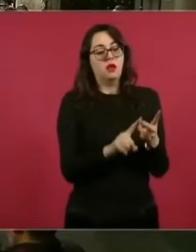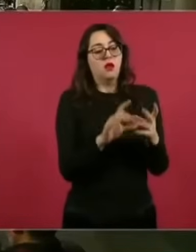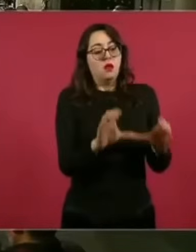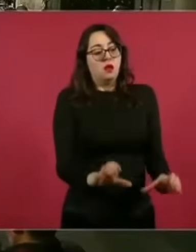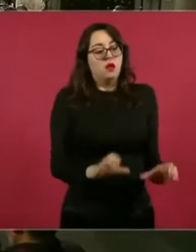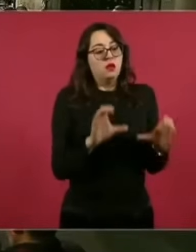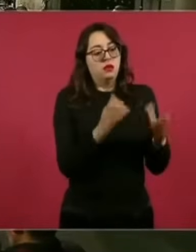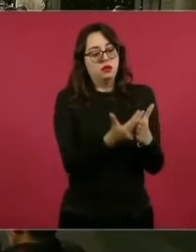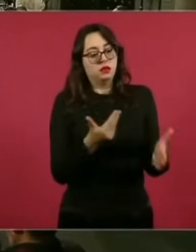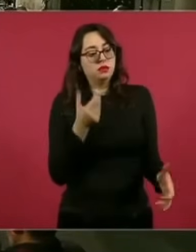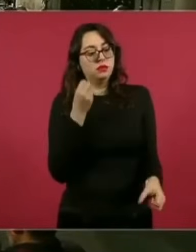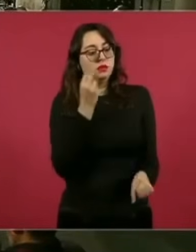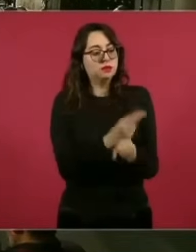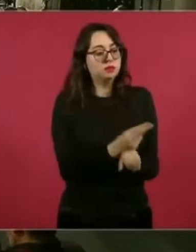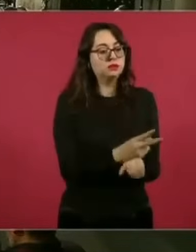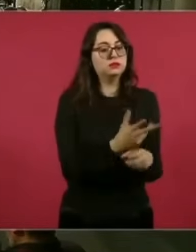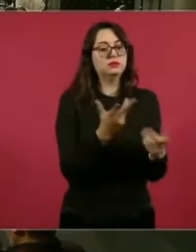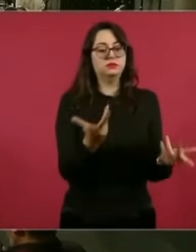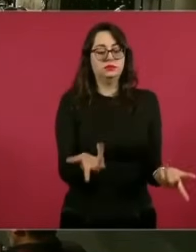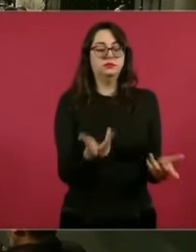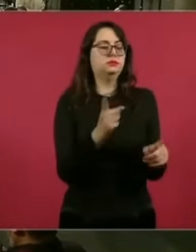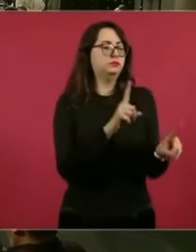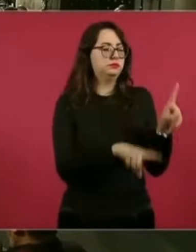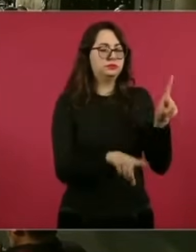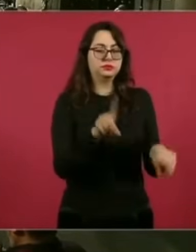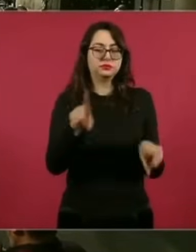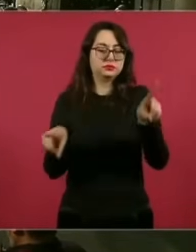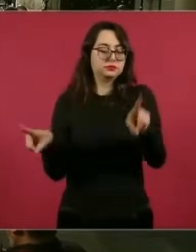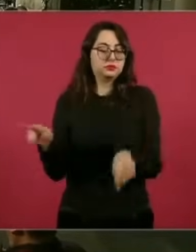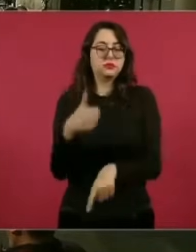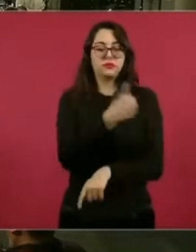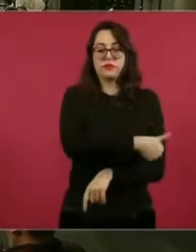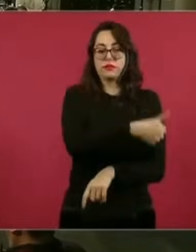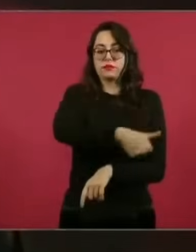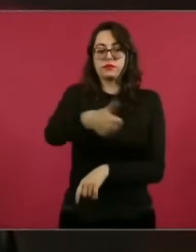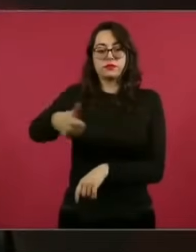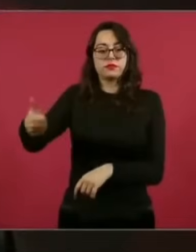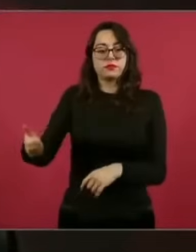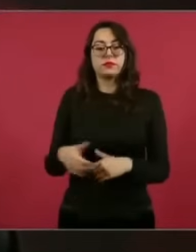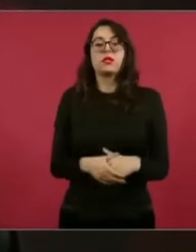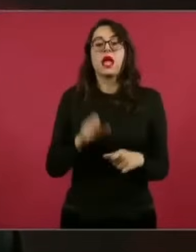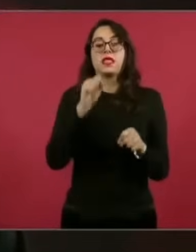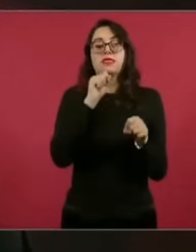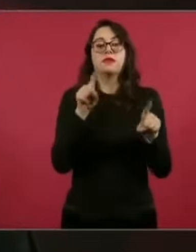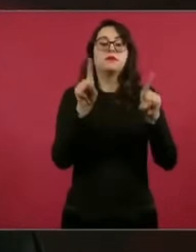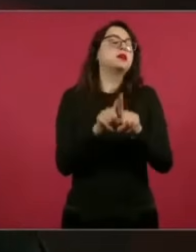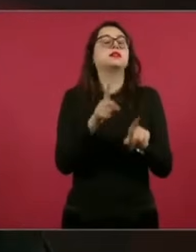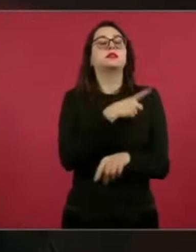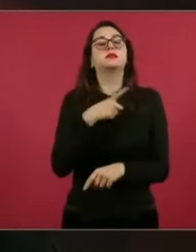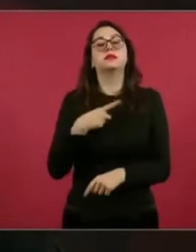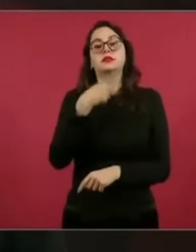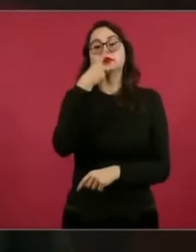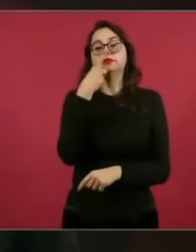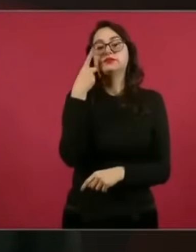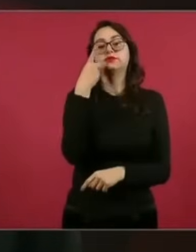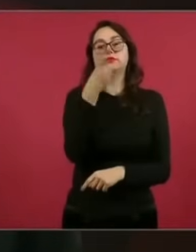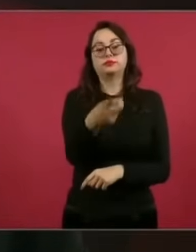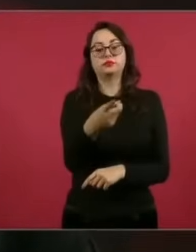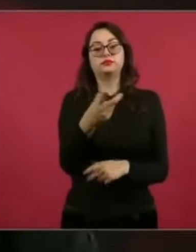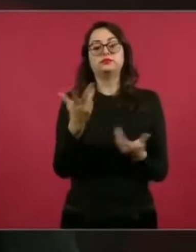medidas materiales o medidas de autoprotección. Bueno, también es importante mencionar que todas las medidas que se otorgan